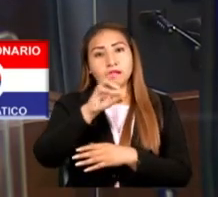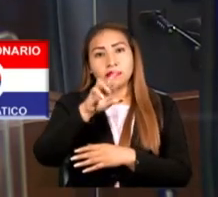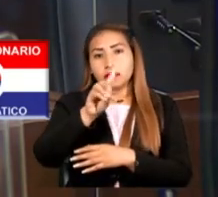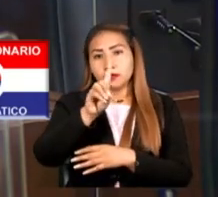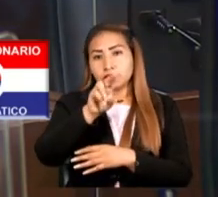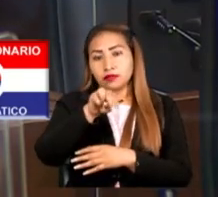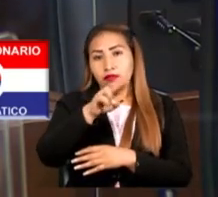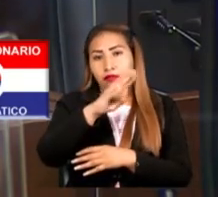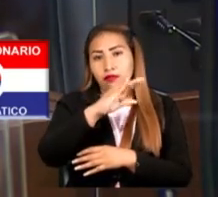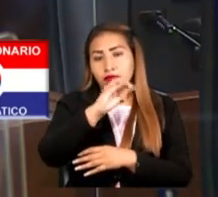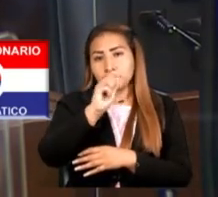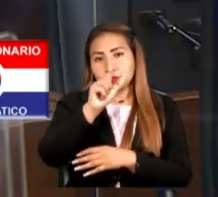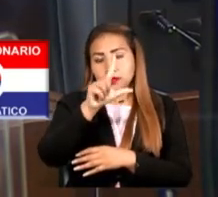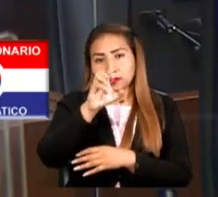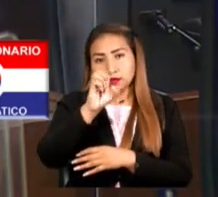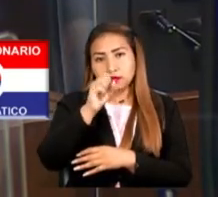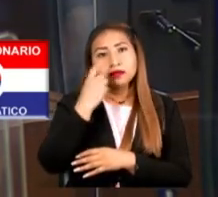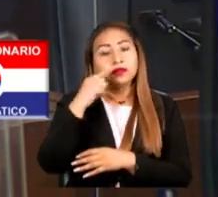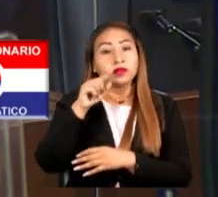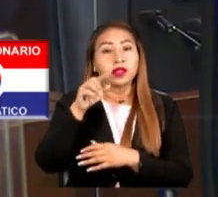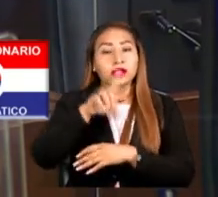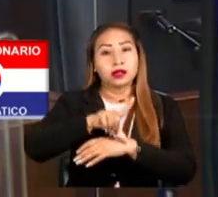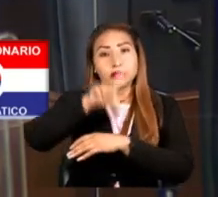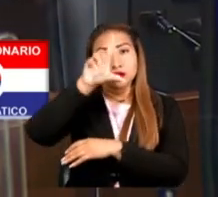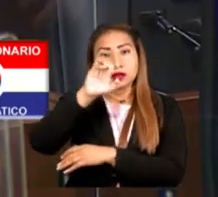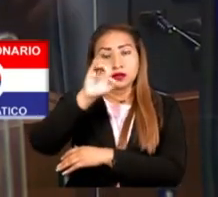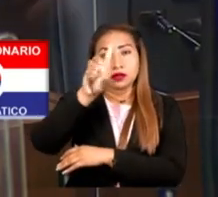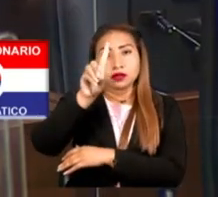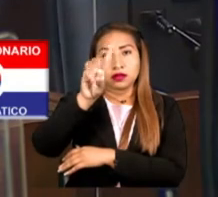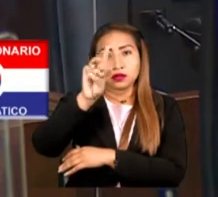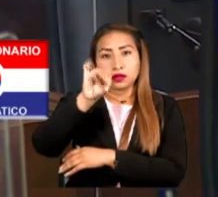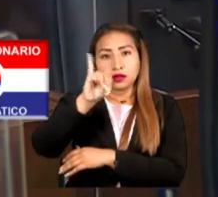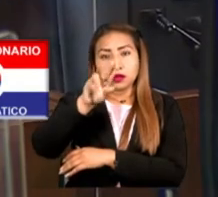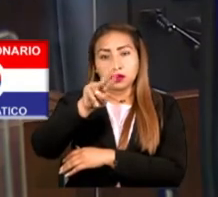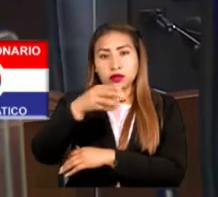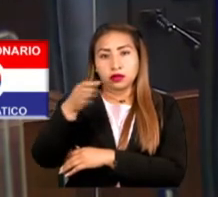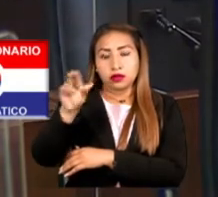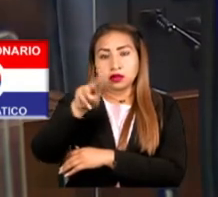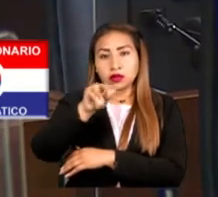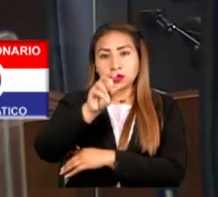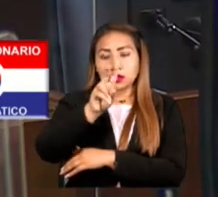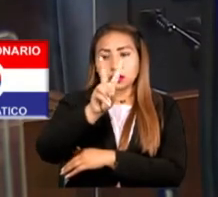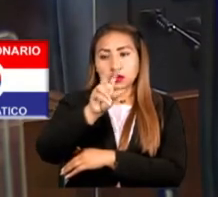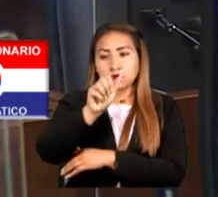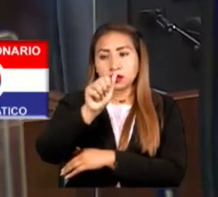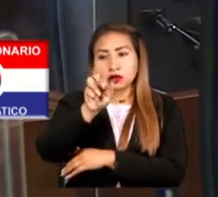licenciado Edwin Navarro ponen en perspectiva